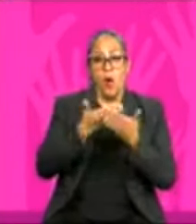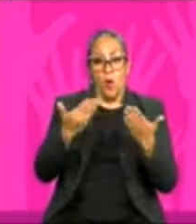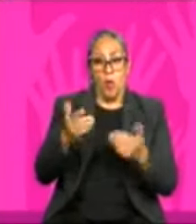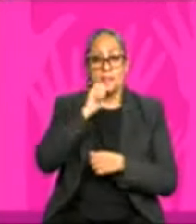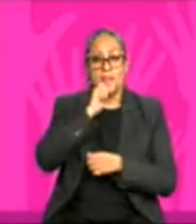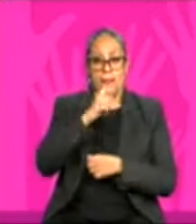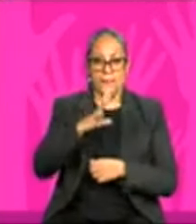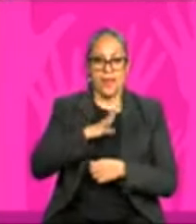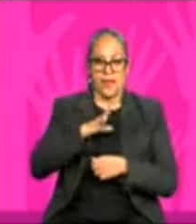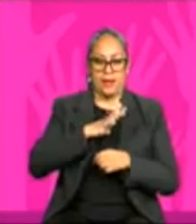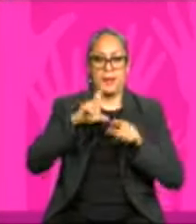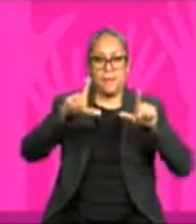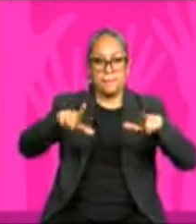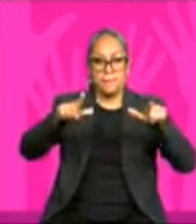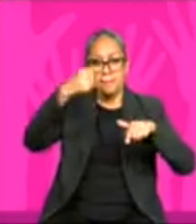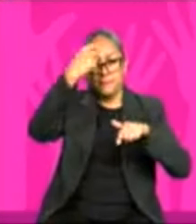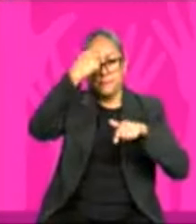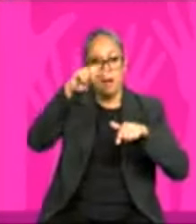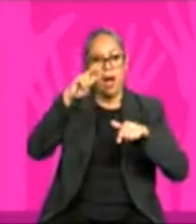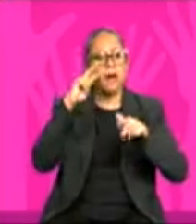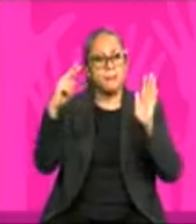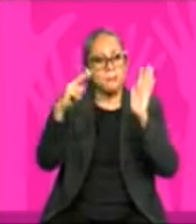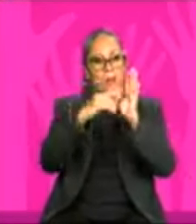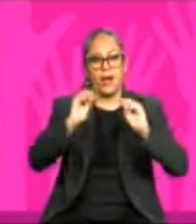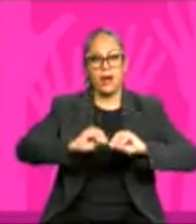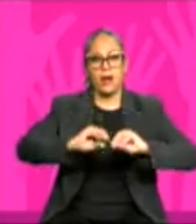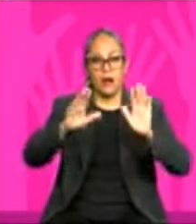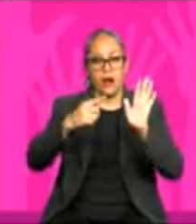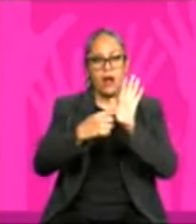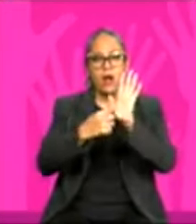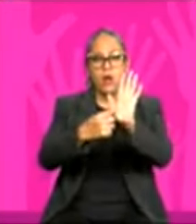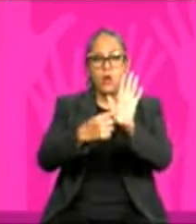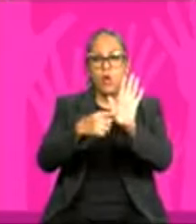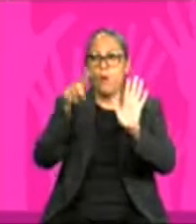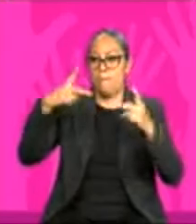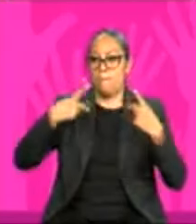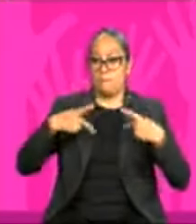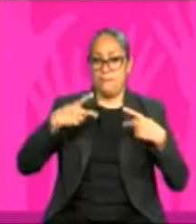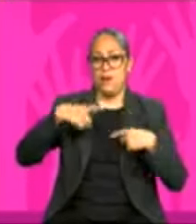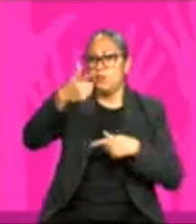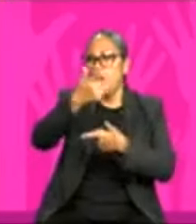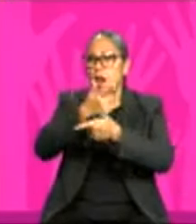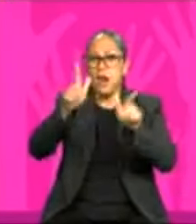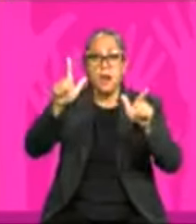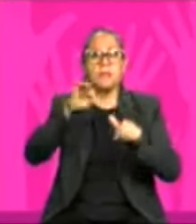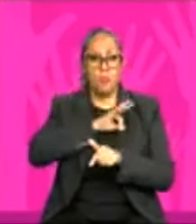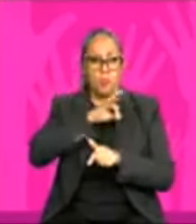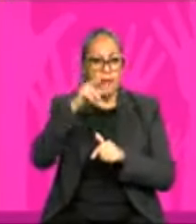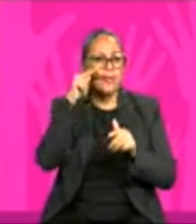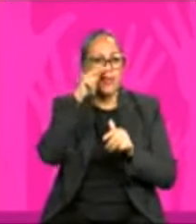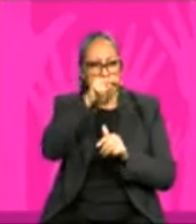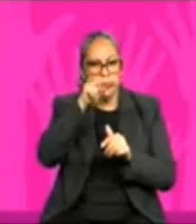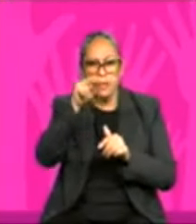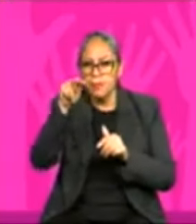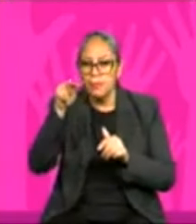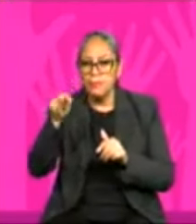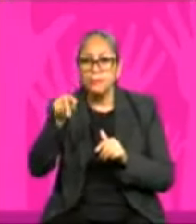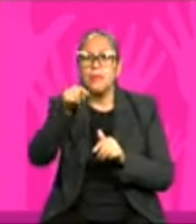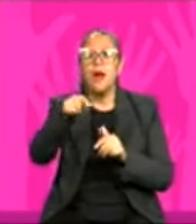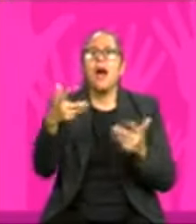de transparencia para que cualquier ciudadano de Morelos pueda tener acceso público a las